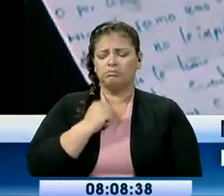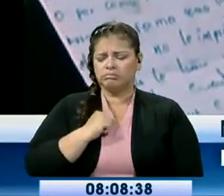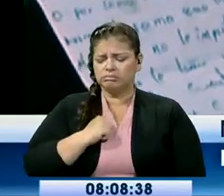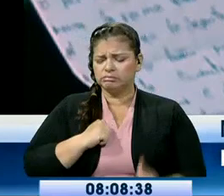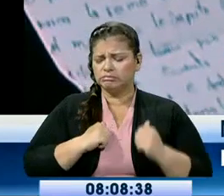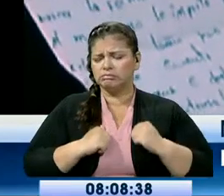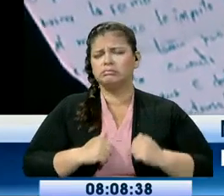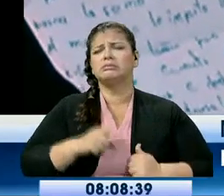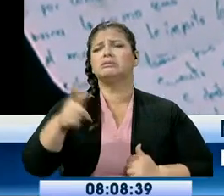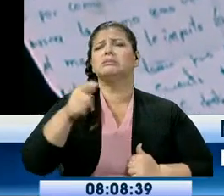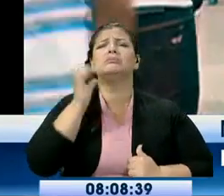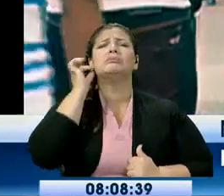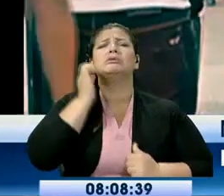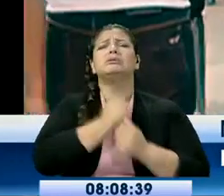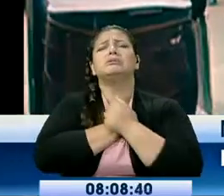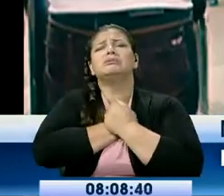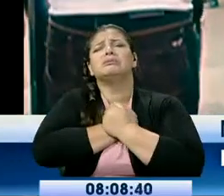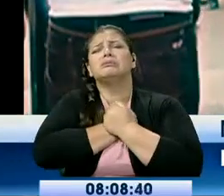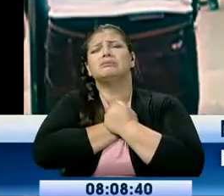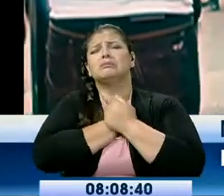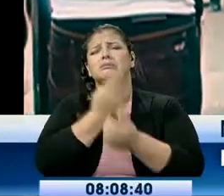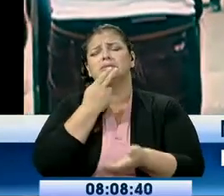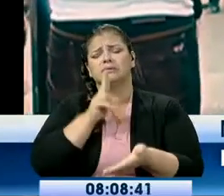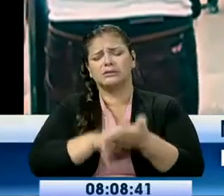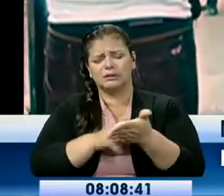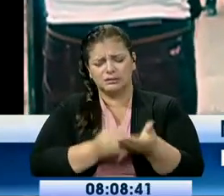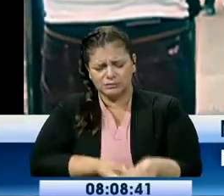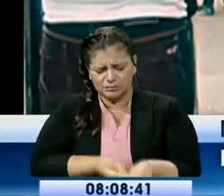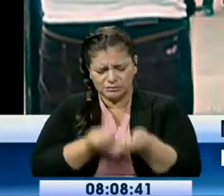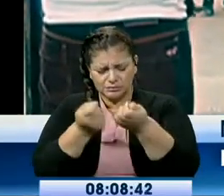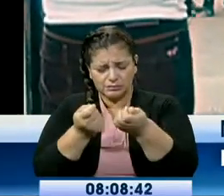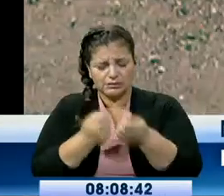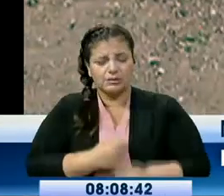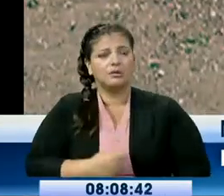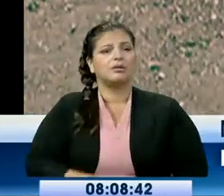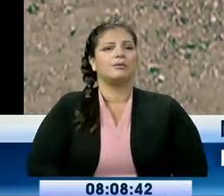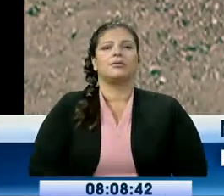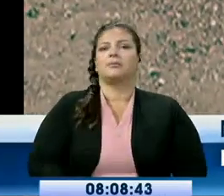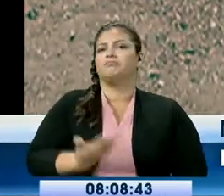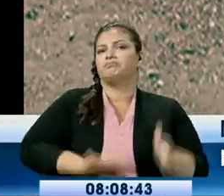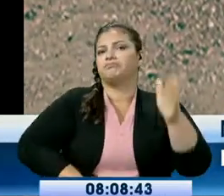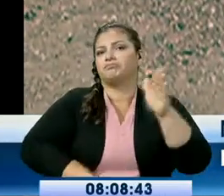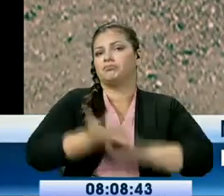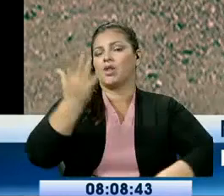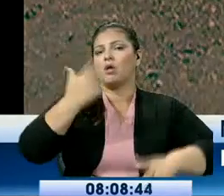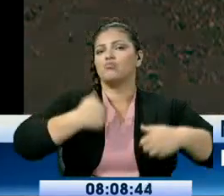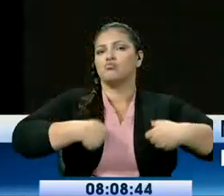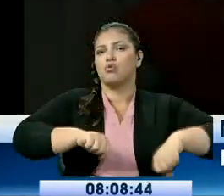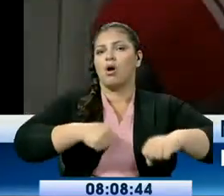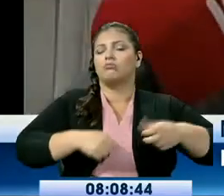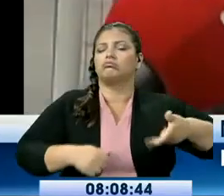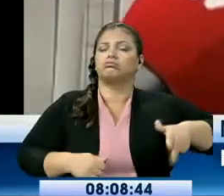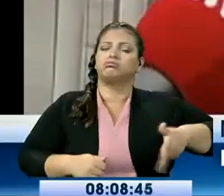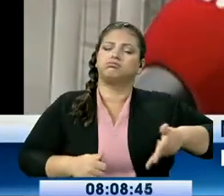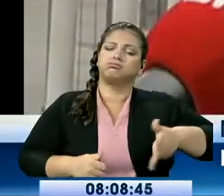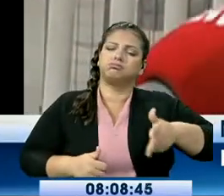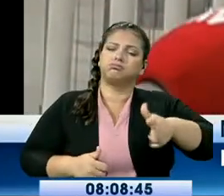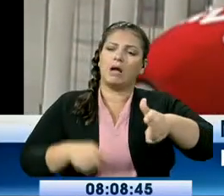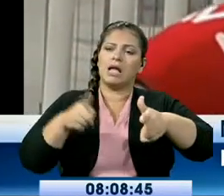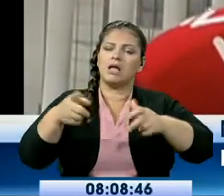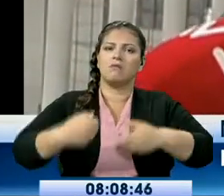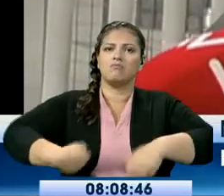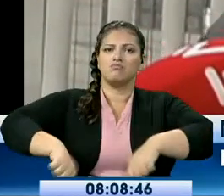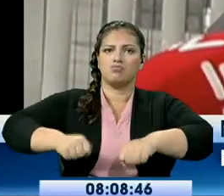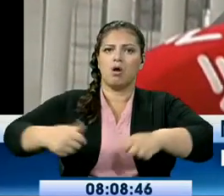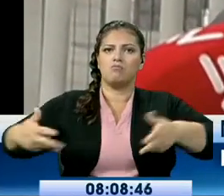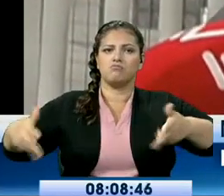la misiva, mientras que familiares del occiso piden que se investigue ese caso y que capturen al supuesto responsable. Yo lo que solicito...